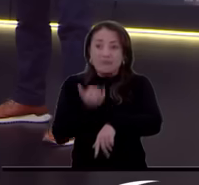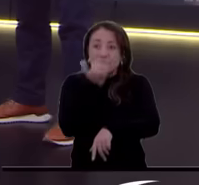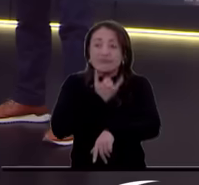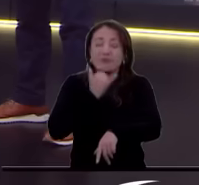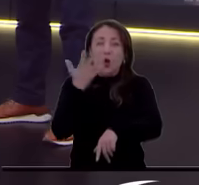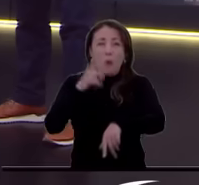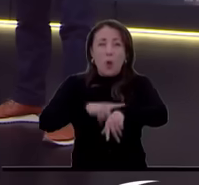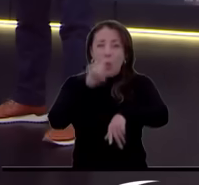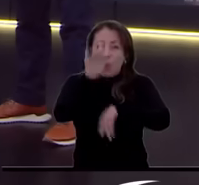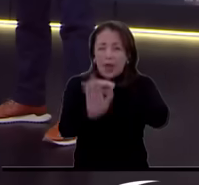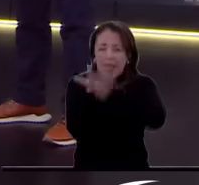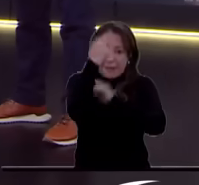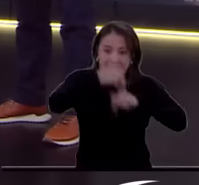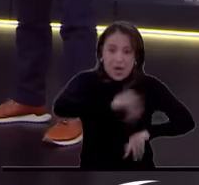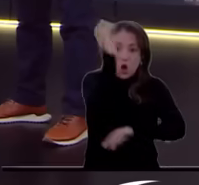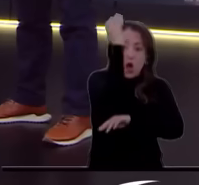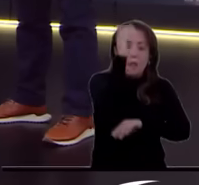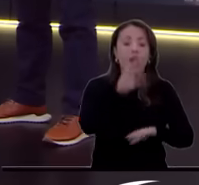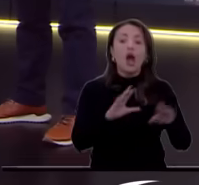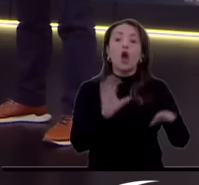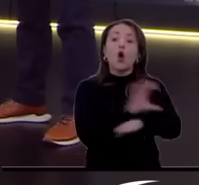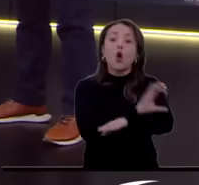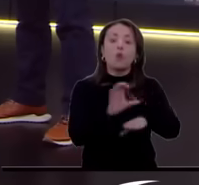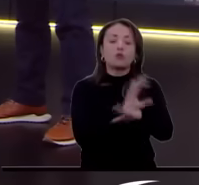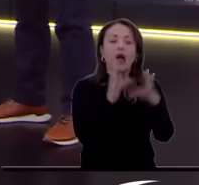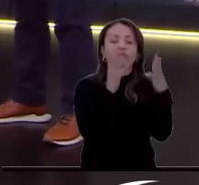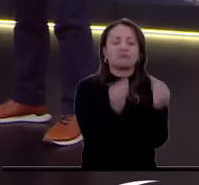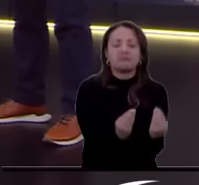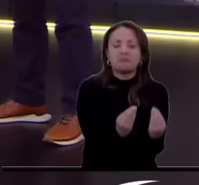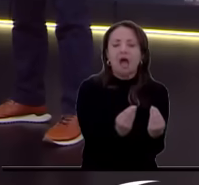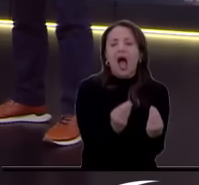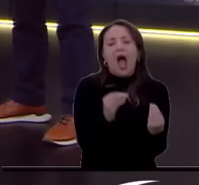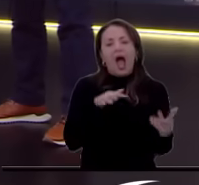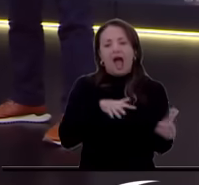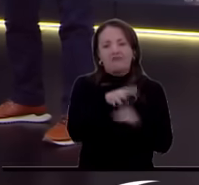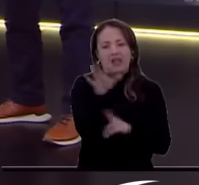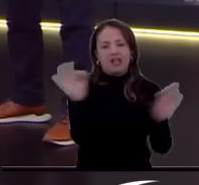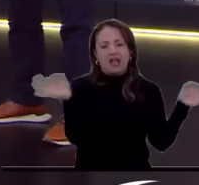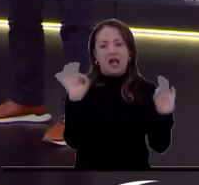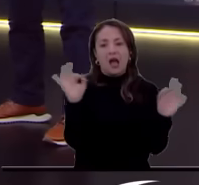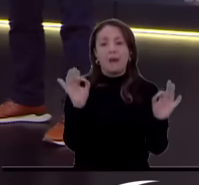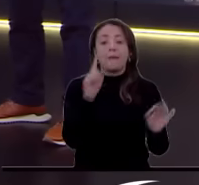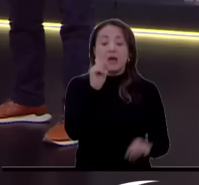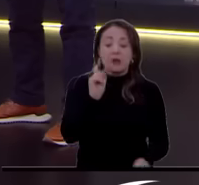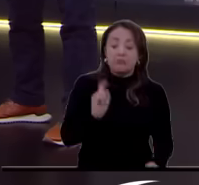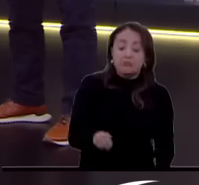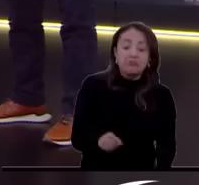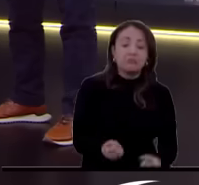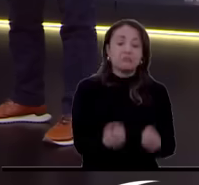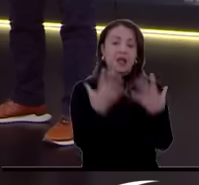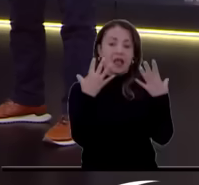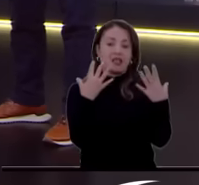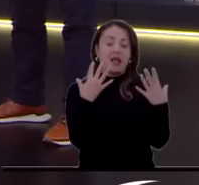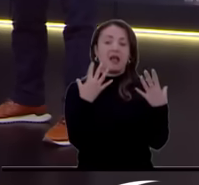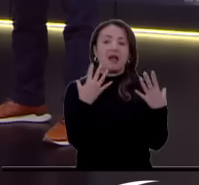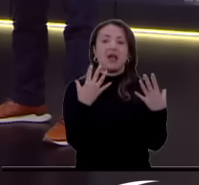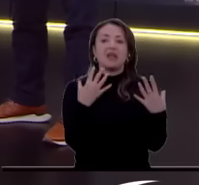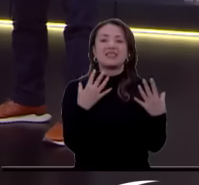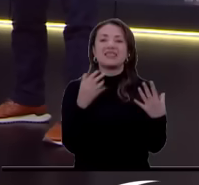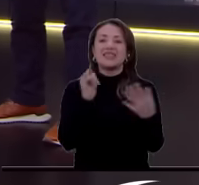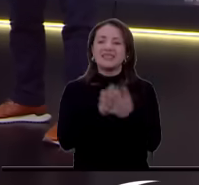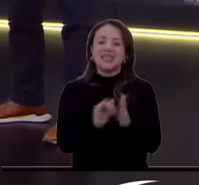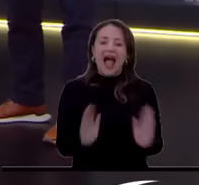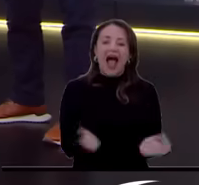de la mañana hora colombiana tenían su computador apagado no van a sentir ninguna afectación cuando lo prendan seguramente esa intención de